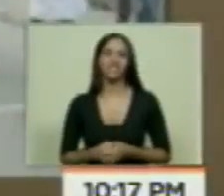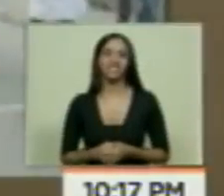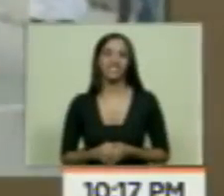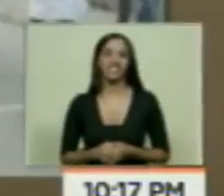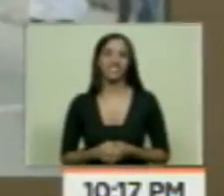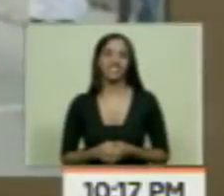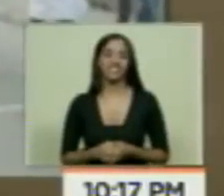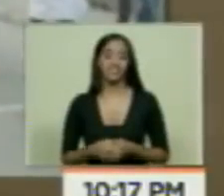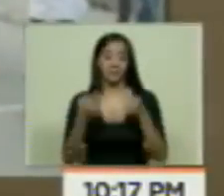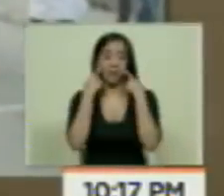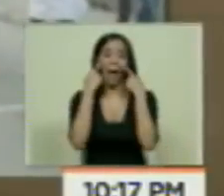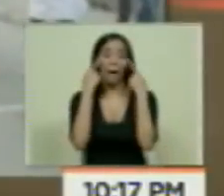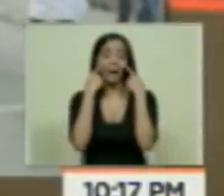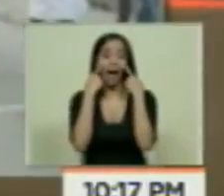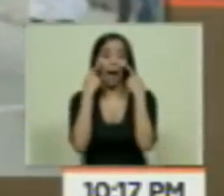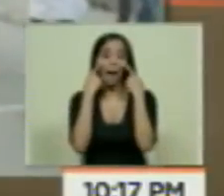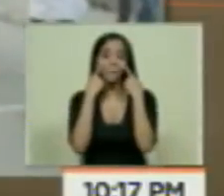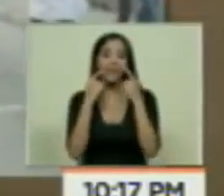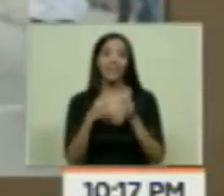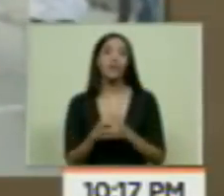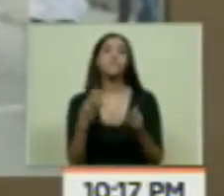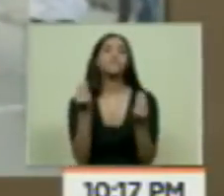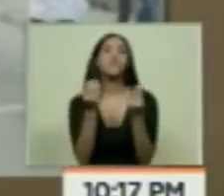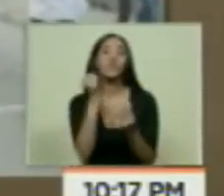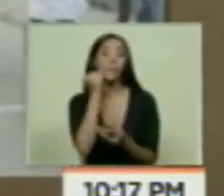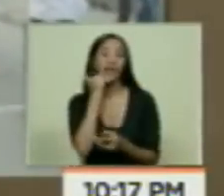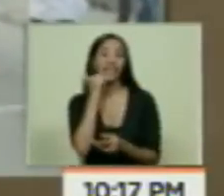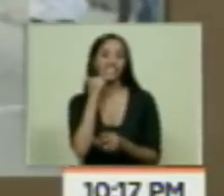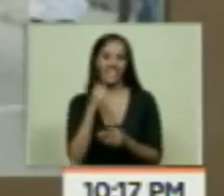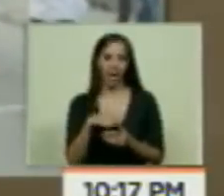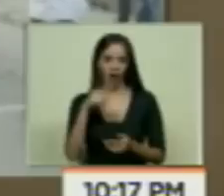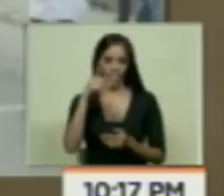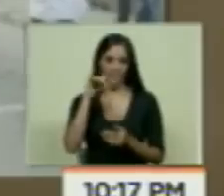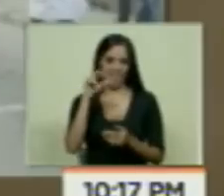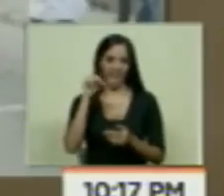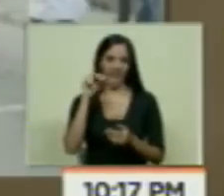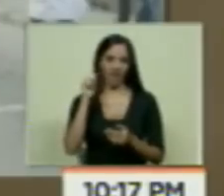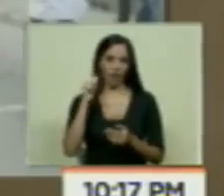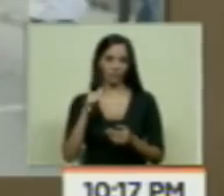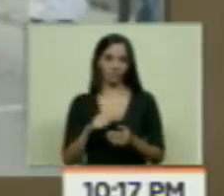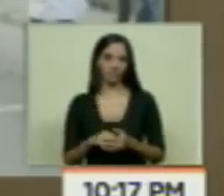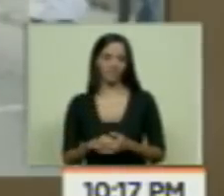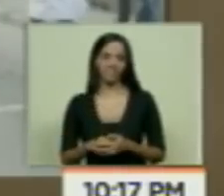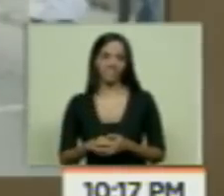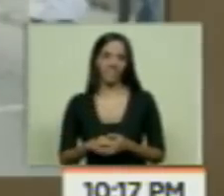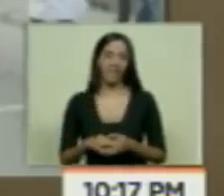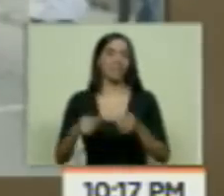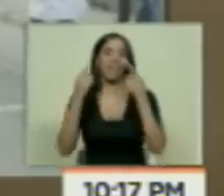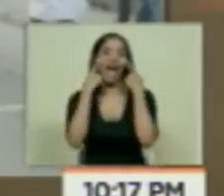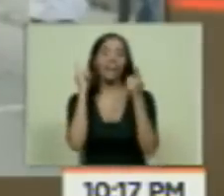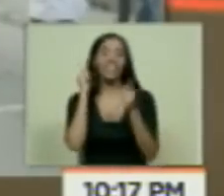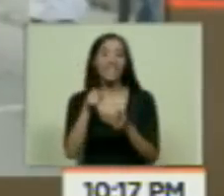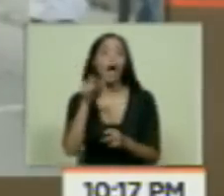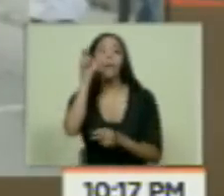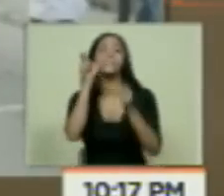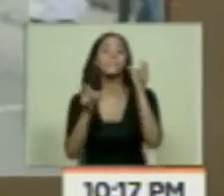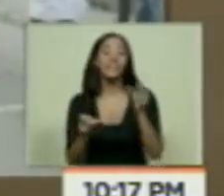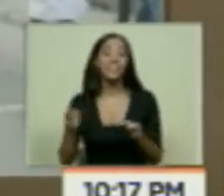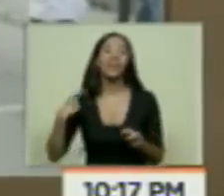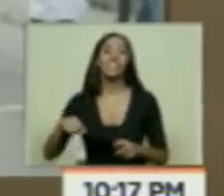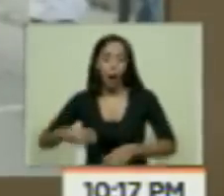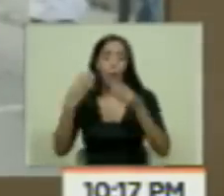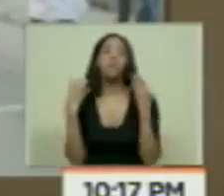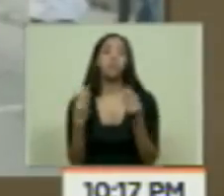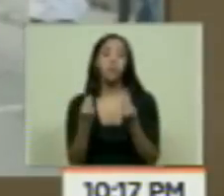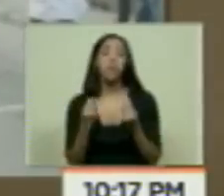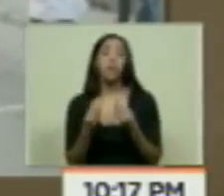es? Mira el keniano. Burde pasado el keniano. Yo de verdad, desde aquí, la persona que tenga... Burda de